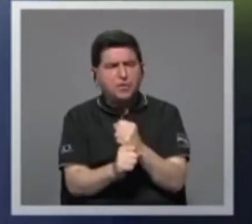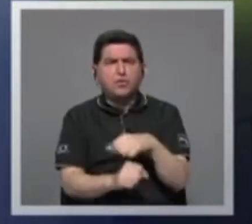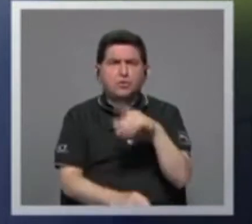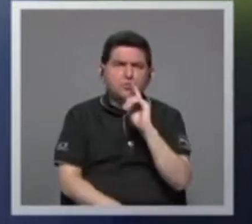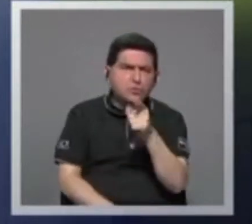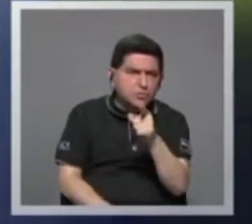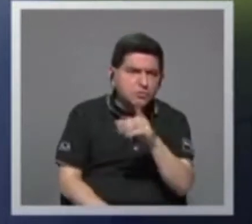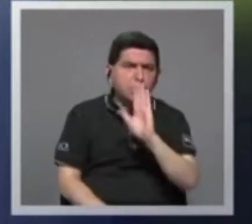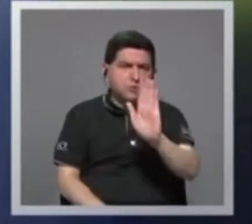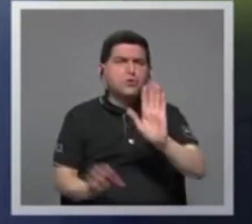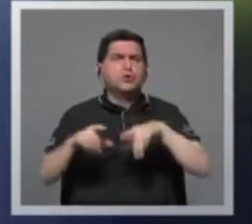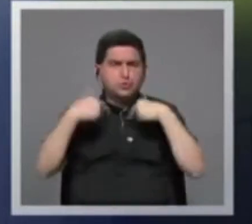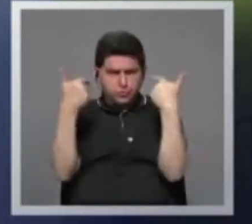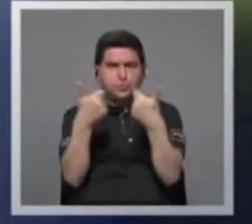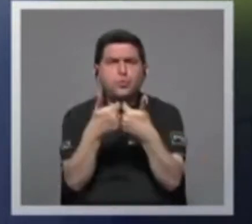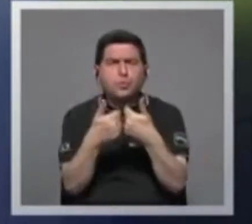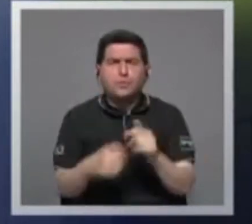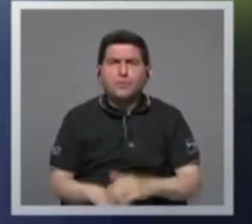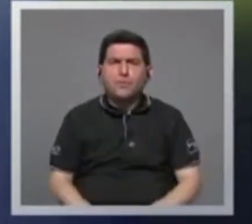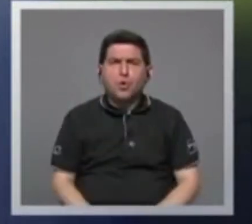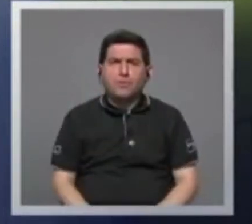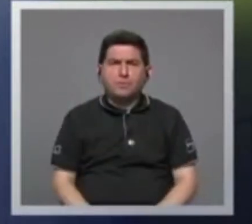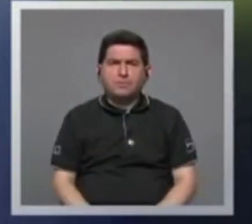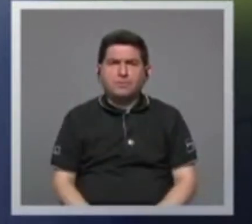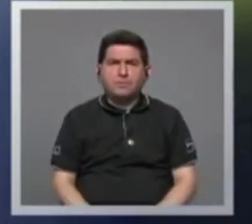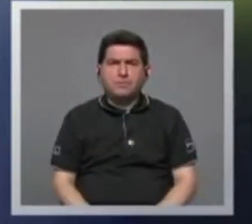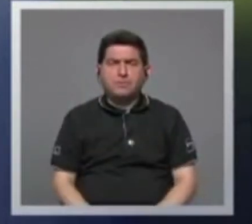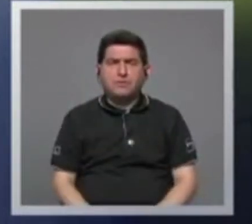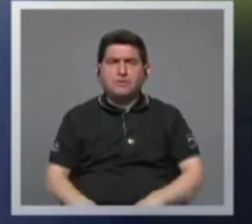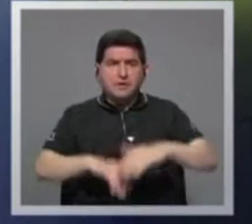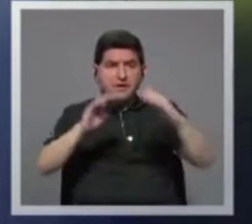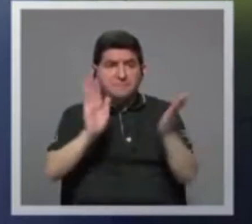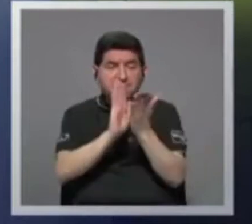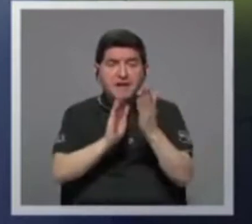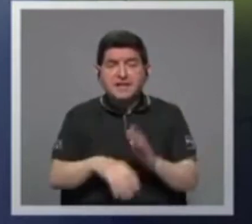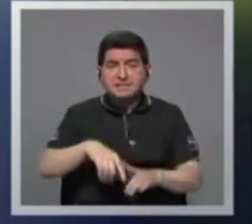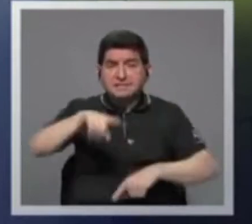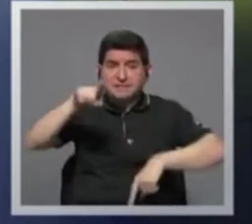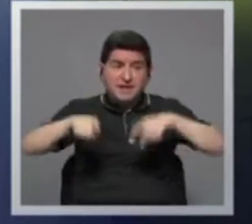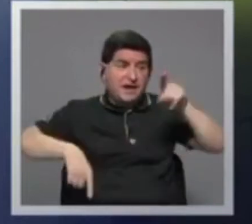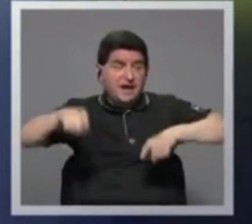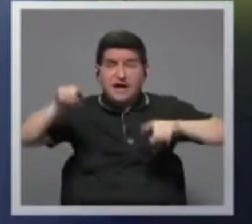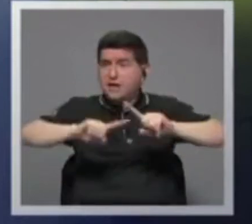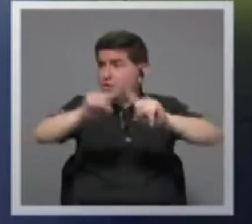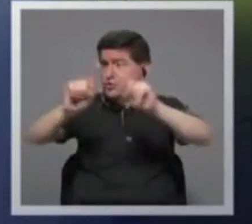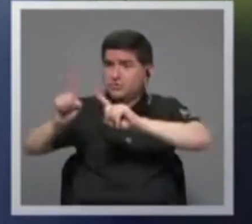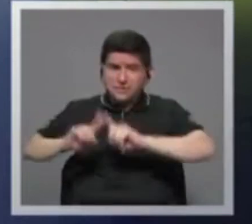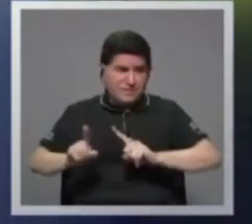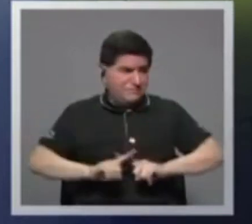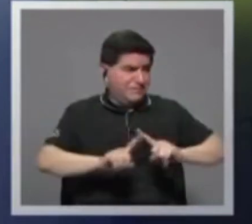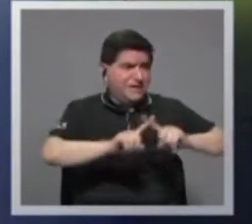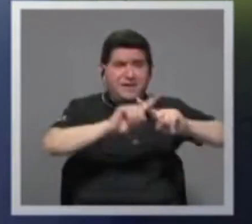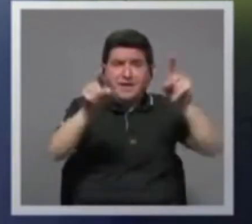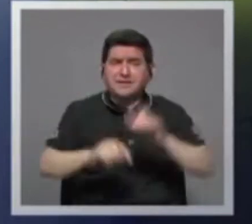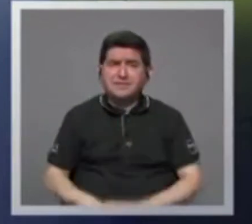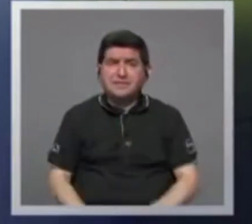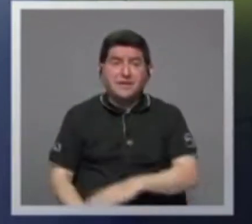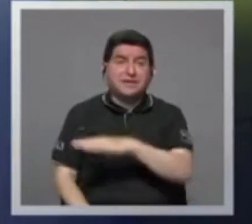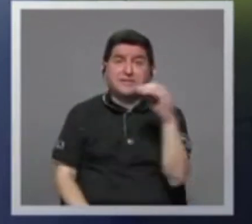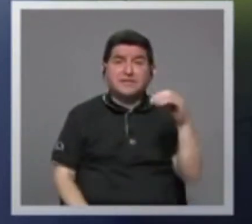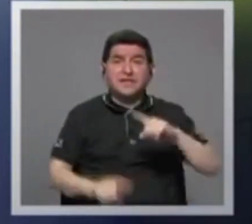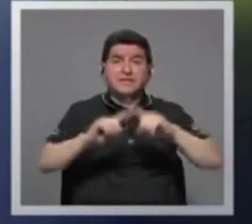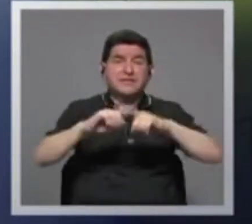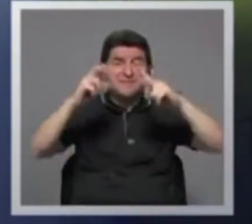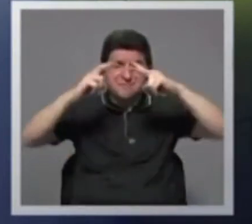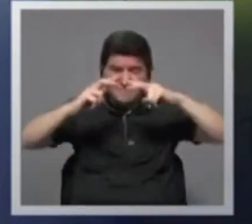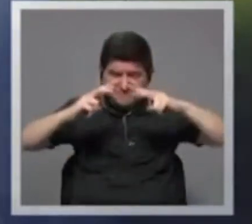tuyo y de tu grupo que es frente a la diversidad de temáticas, frente a la diversidad de